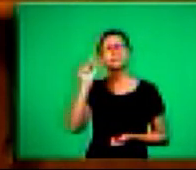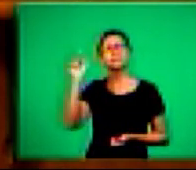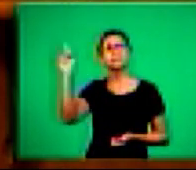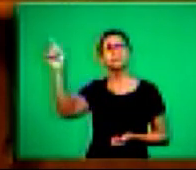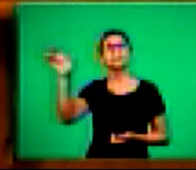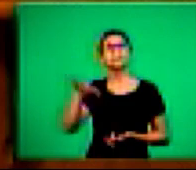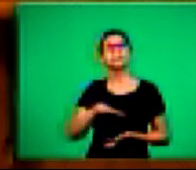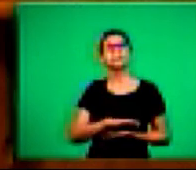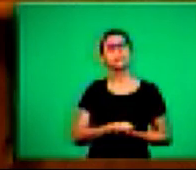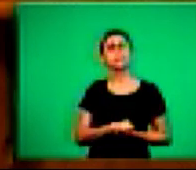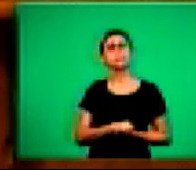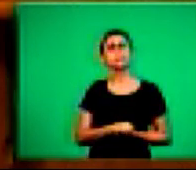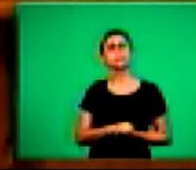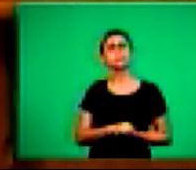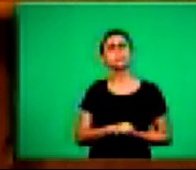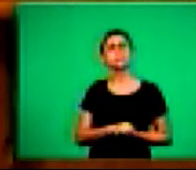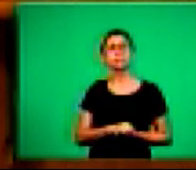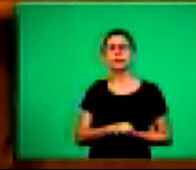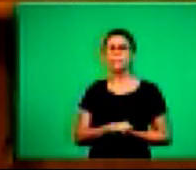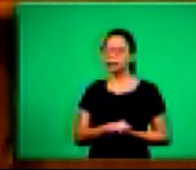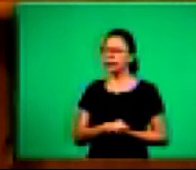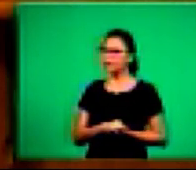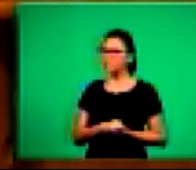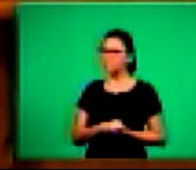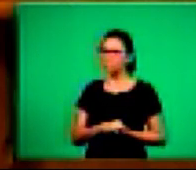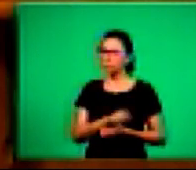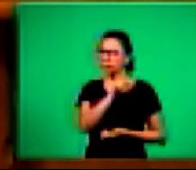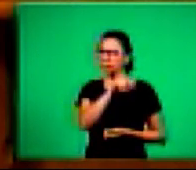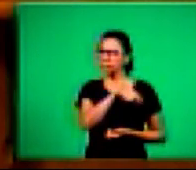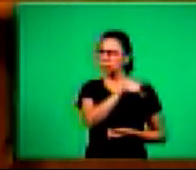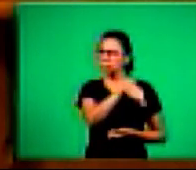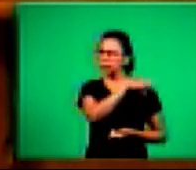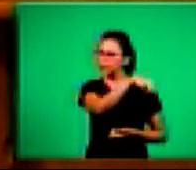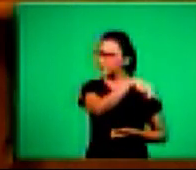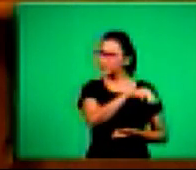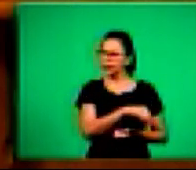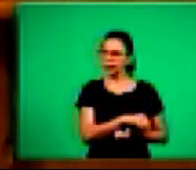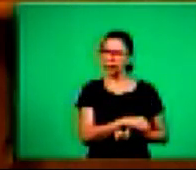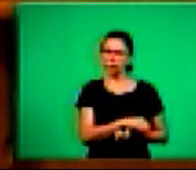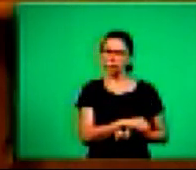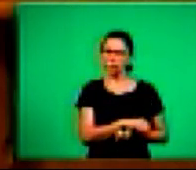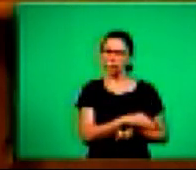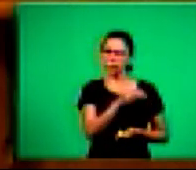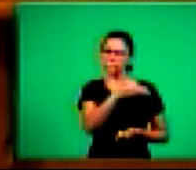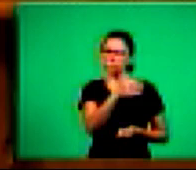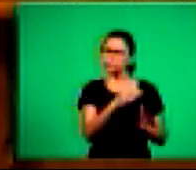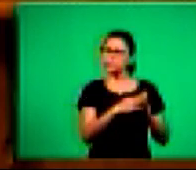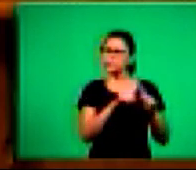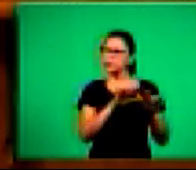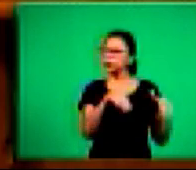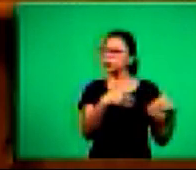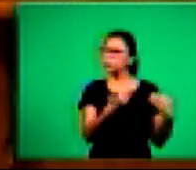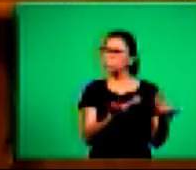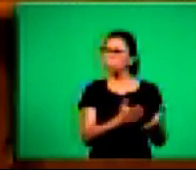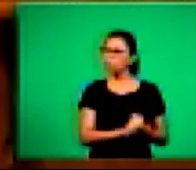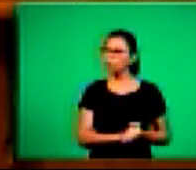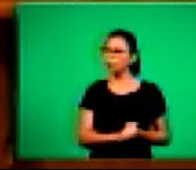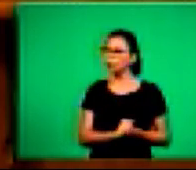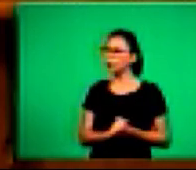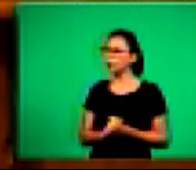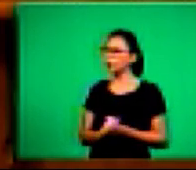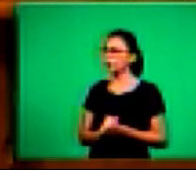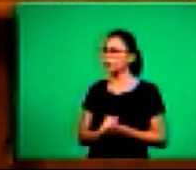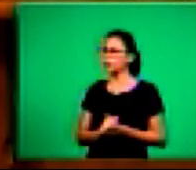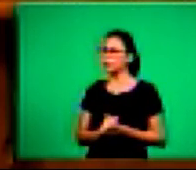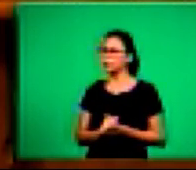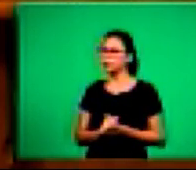mundo decía así es que es ropa diferentes está sola no es una persona diferente cambio de vida él aceptó a jesús está hay